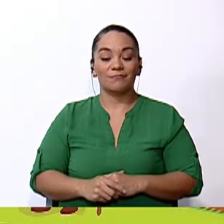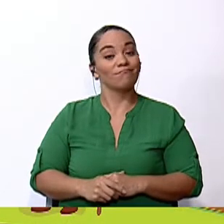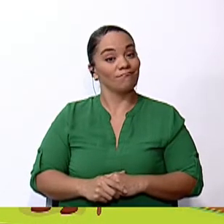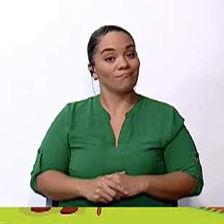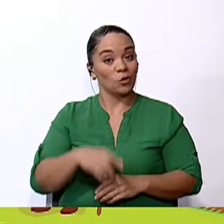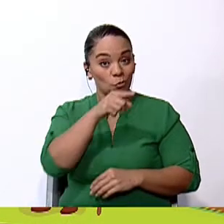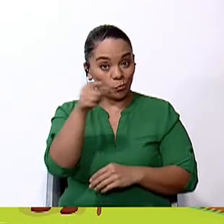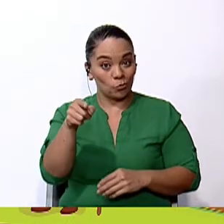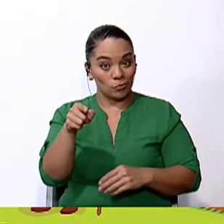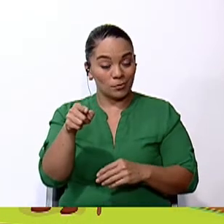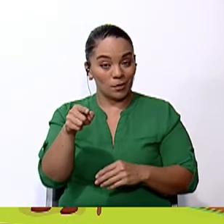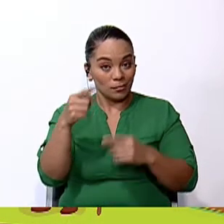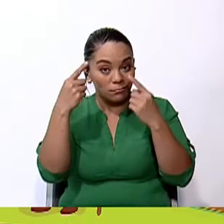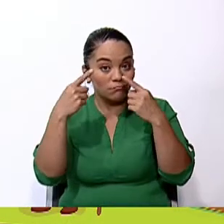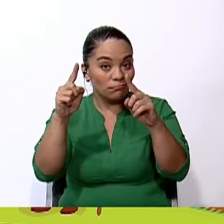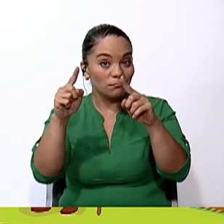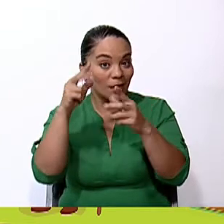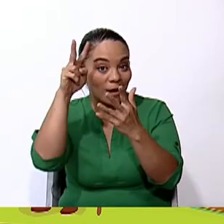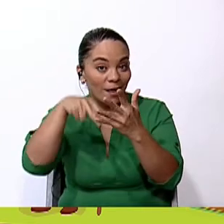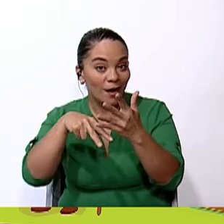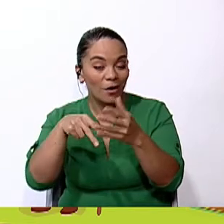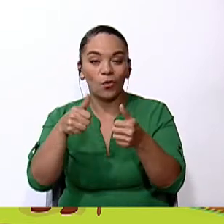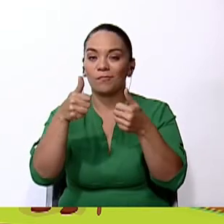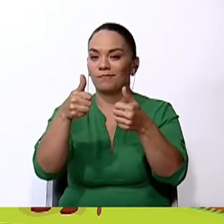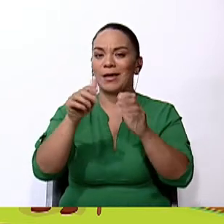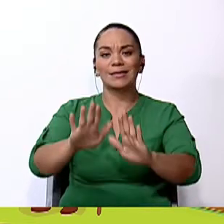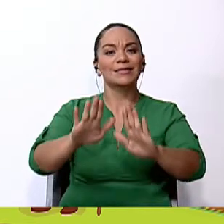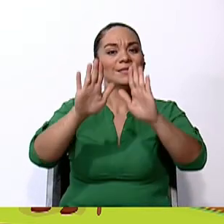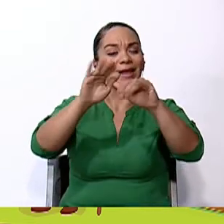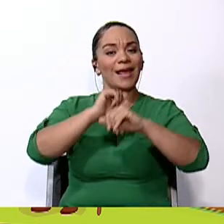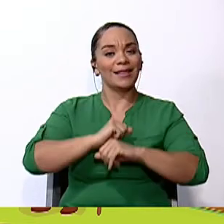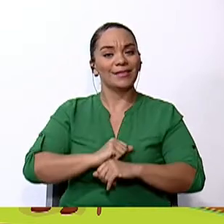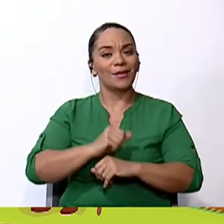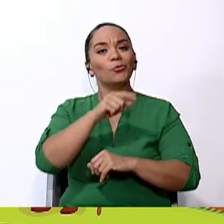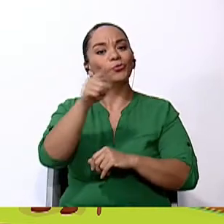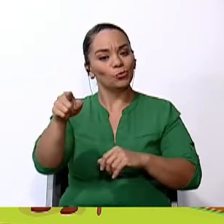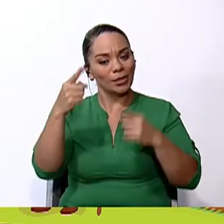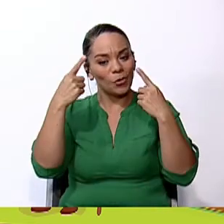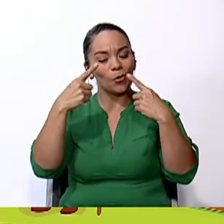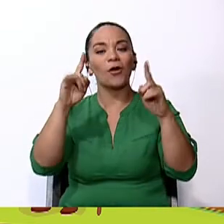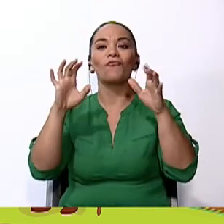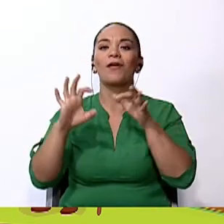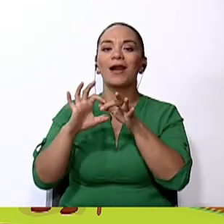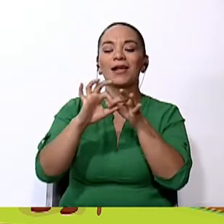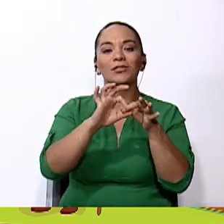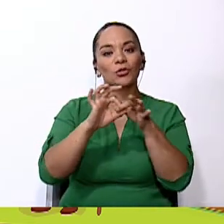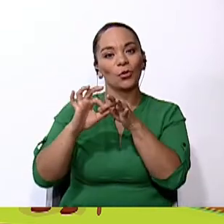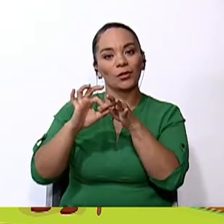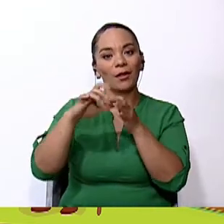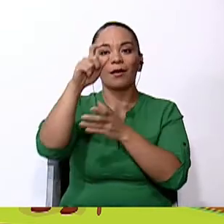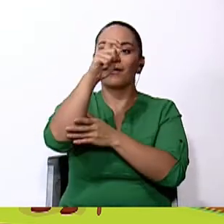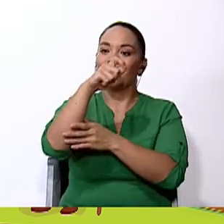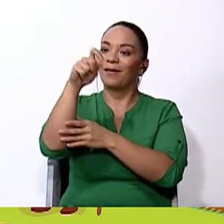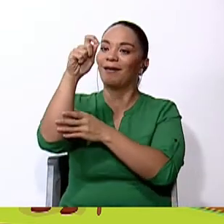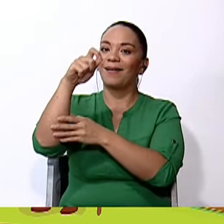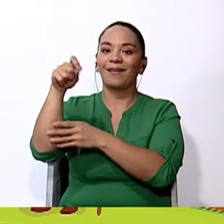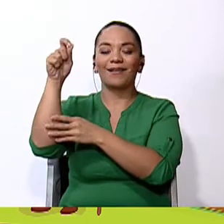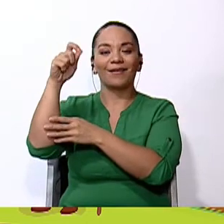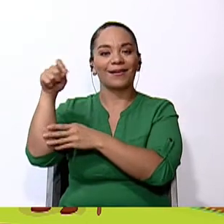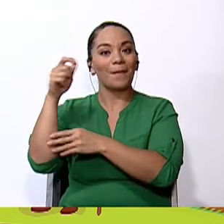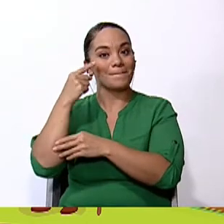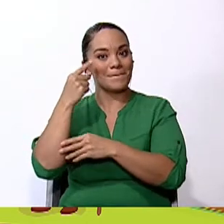¿Lograron leerlo? ¡Claro! ¡Excelente! Lograron relacionar los trazos de